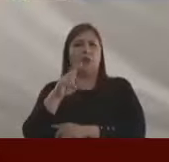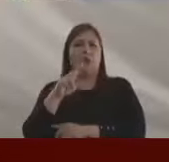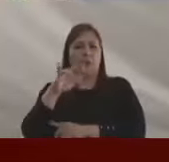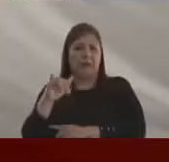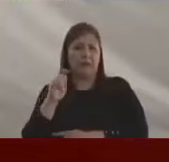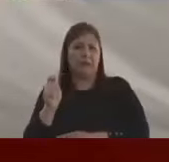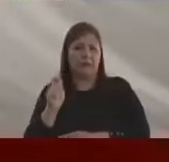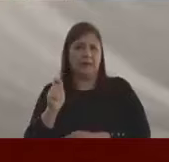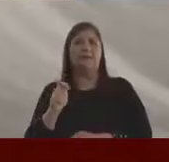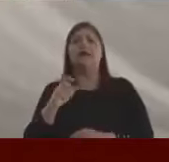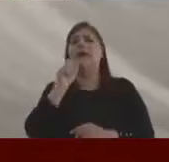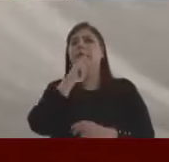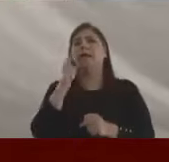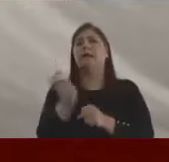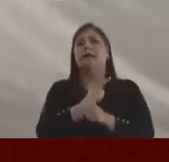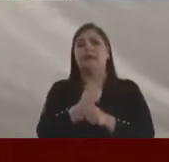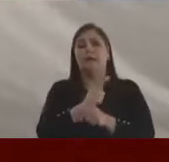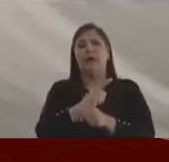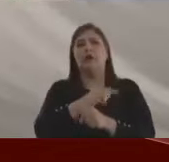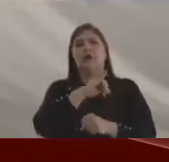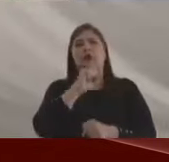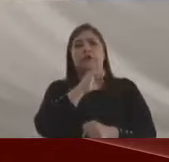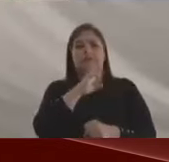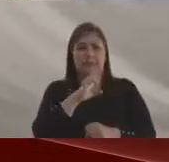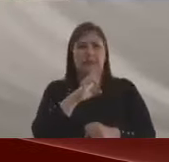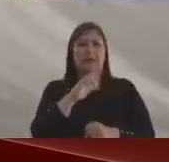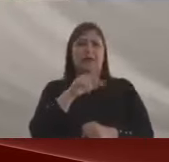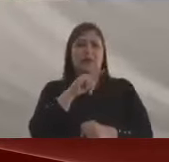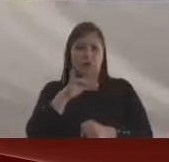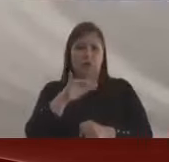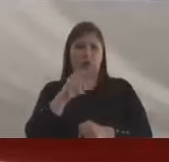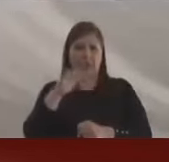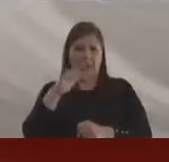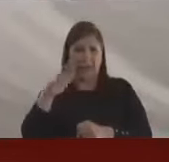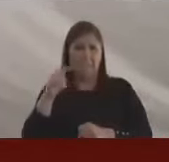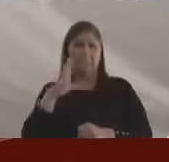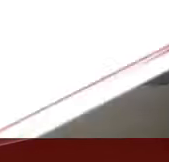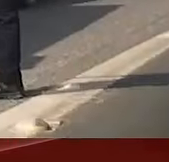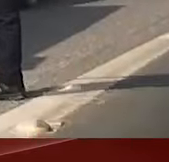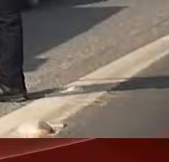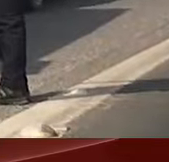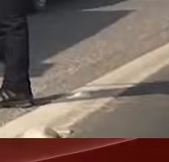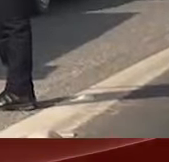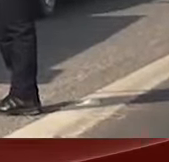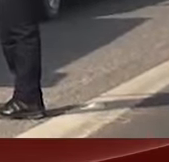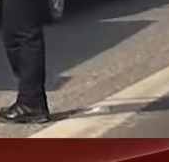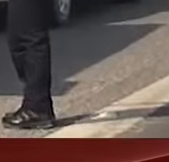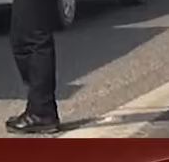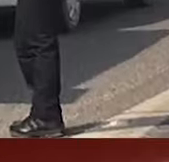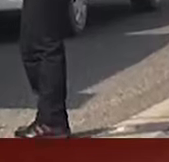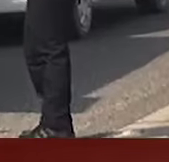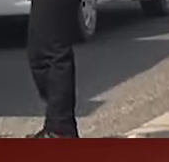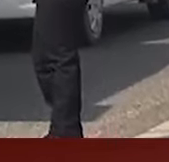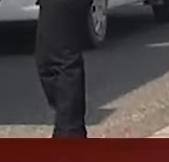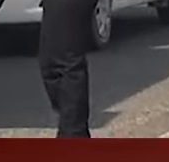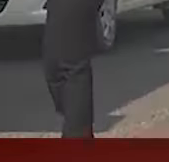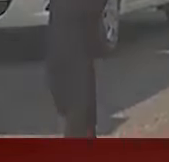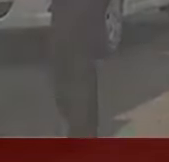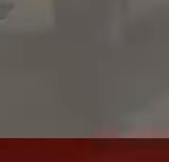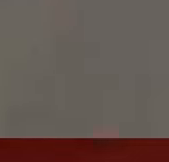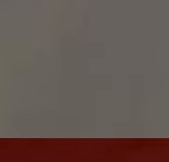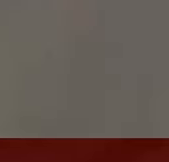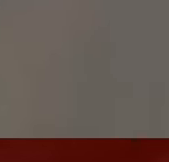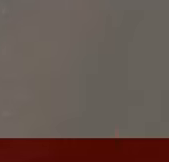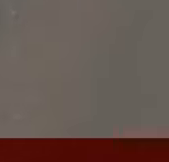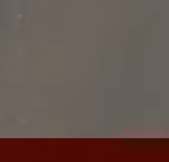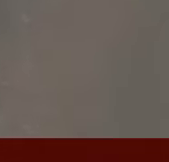La rectora de la Universidad Autónoma de Querétaro rindió su cuarto informe de actividades. Se alista la Secretaría de Seguridad